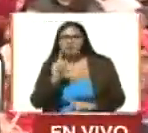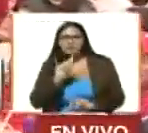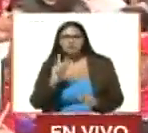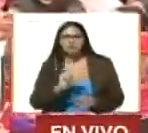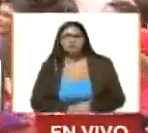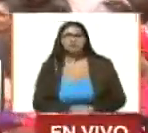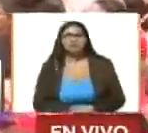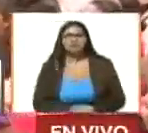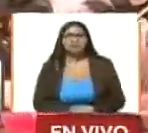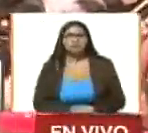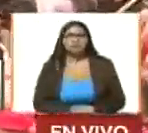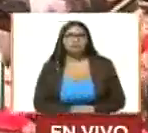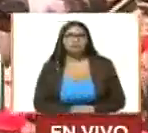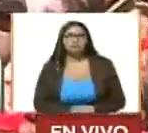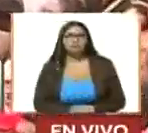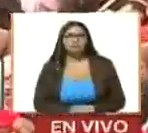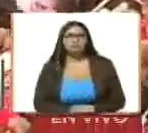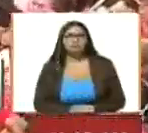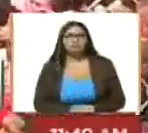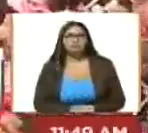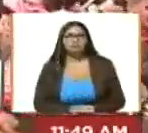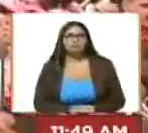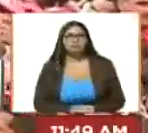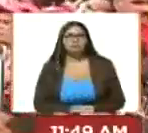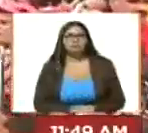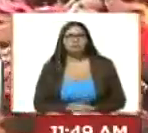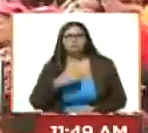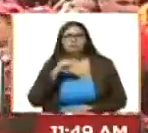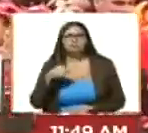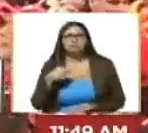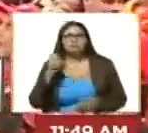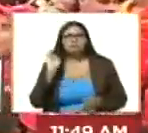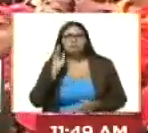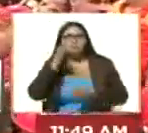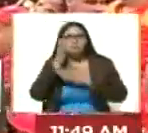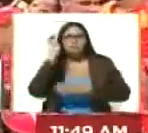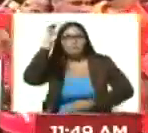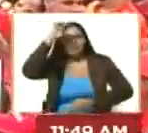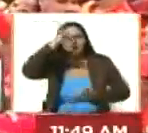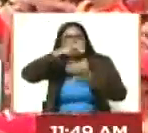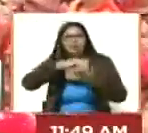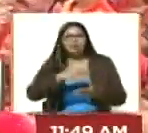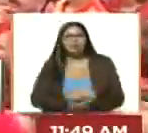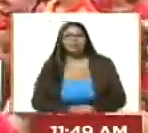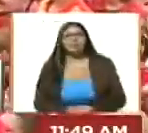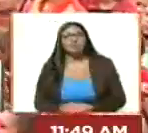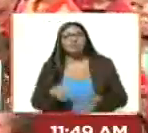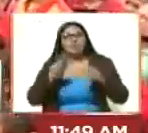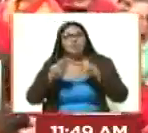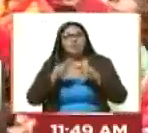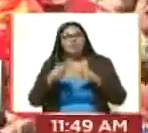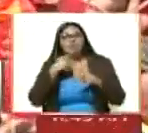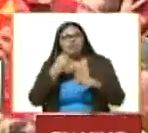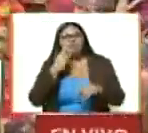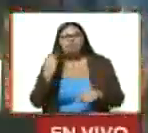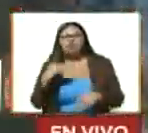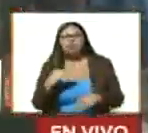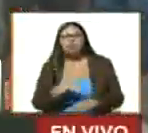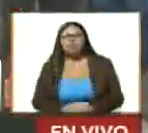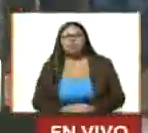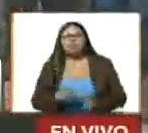es fácil. Estuvimos en, creo que fue en Maracay, y una niña dijo, joven, 15 años,